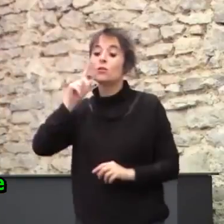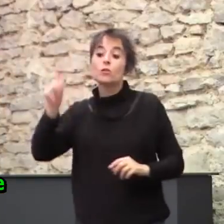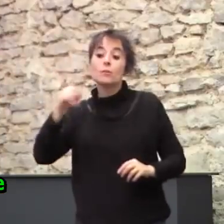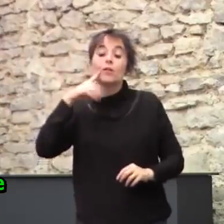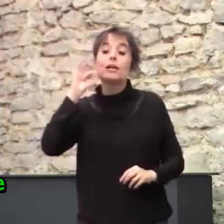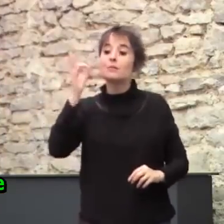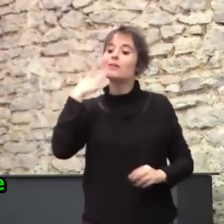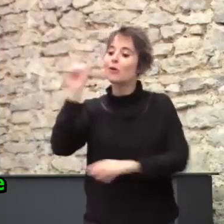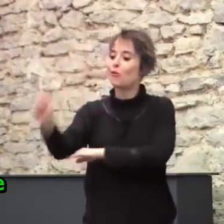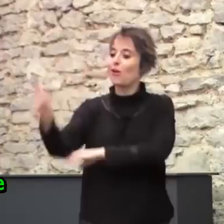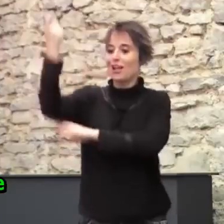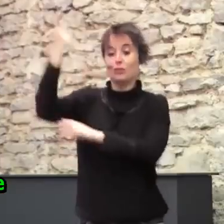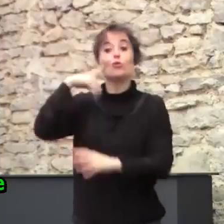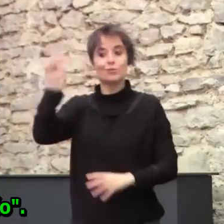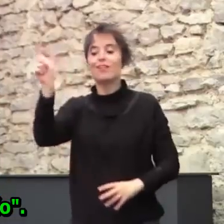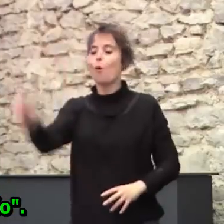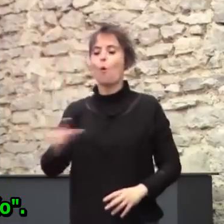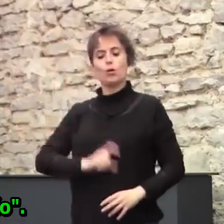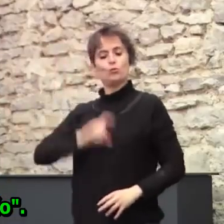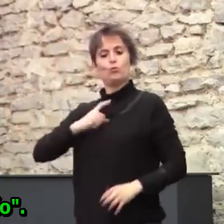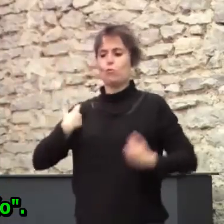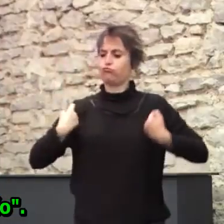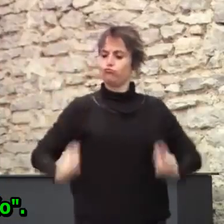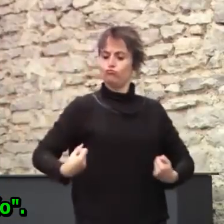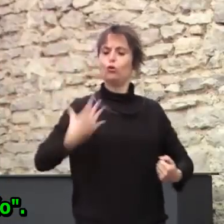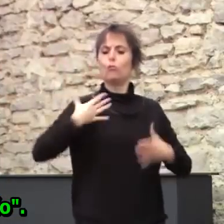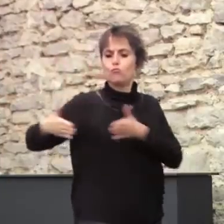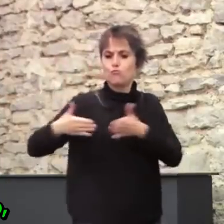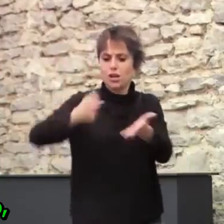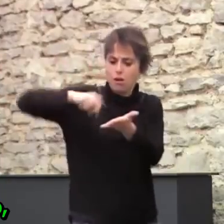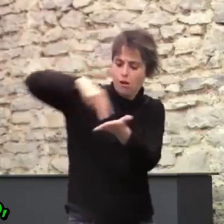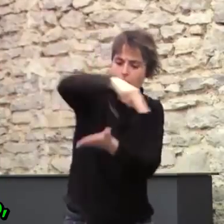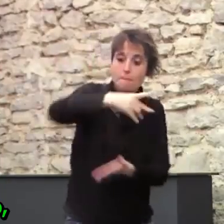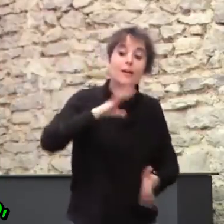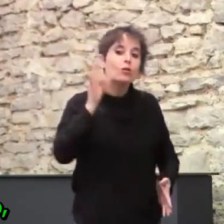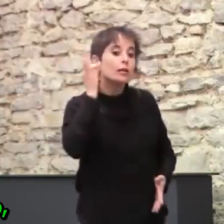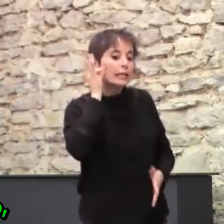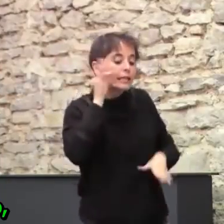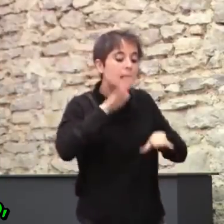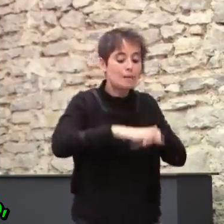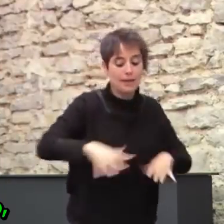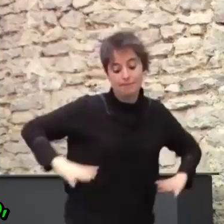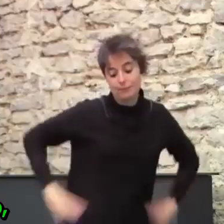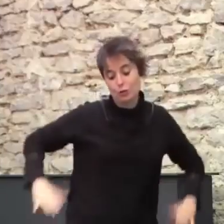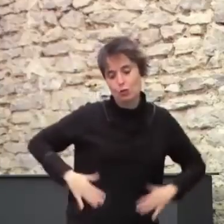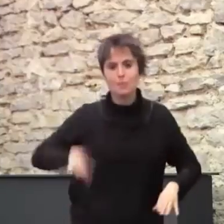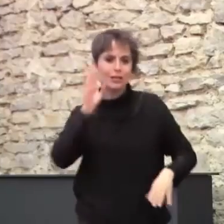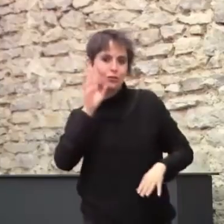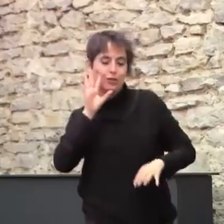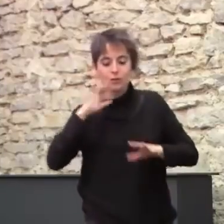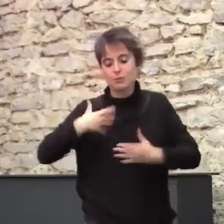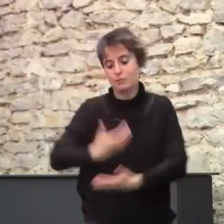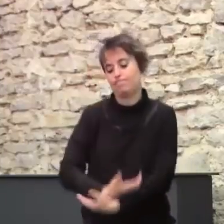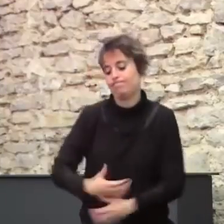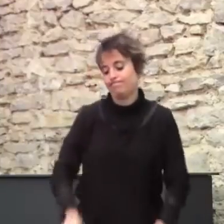cierto que cuando lo consiguen se les sube la autoestima y dice, wow, yo puedo cruzar el río, ¿no? En cambio, a las niñas, para que no se manchen el vestido, se les